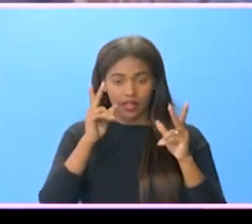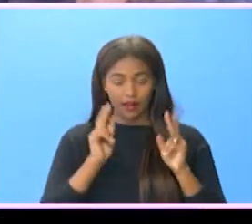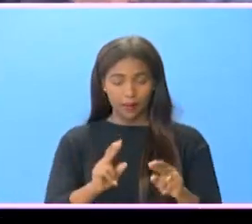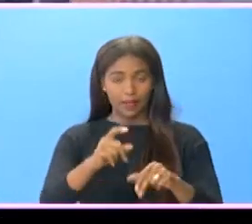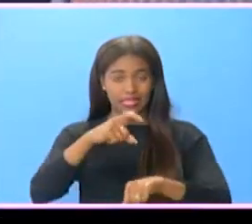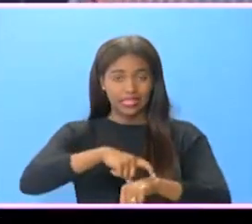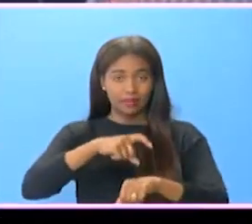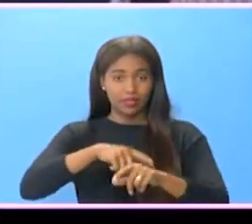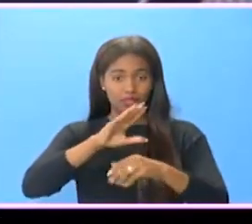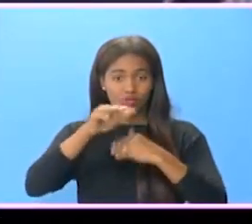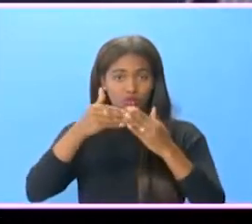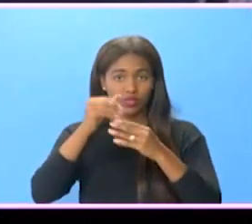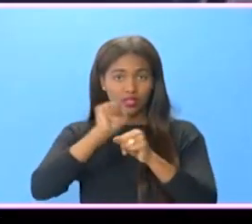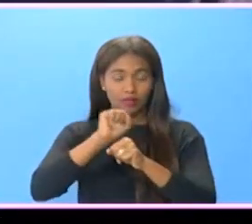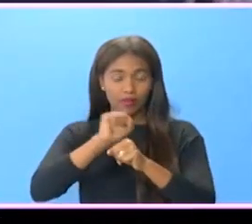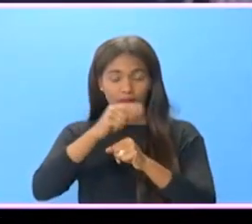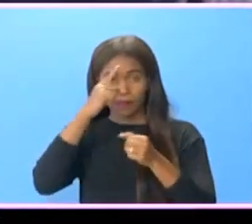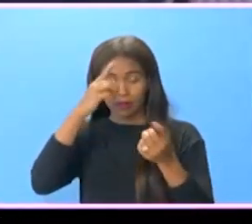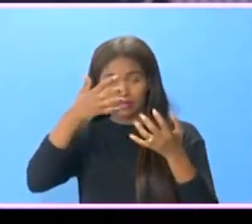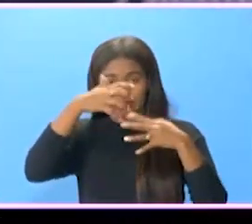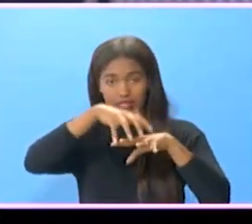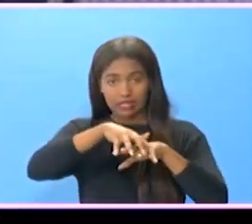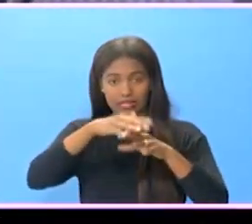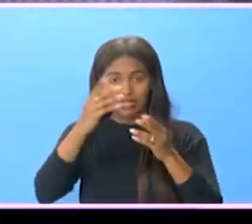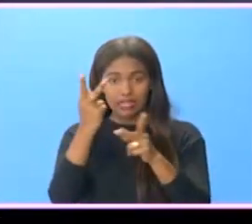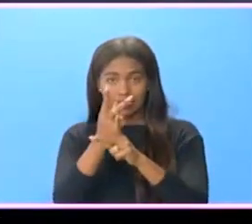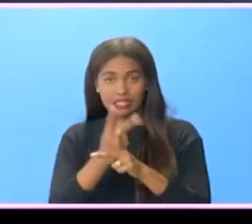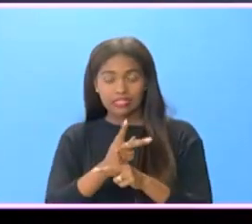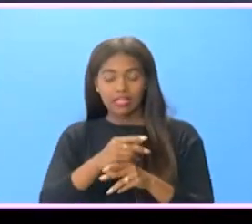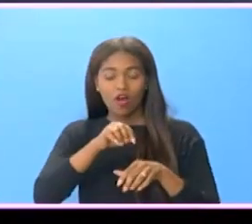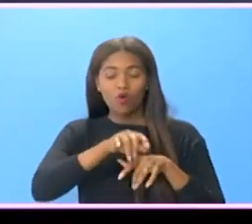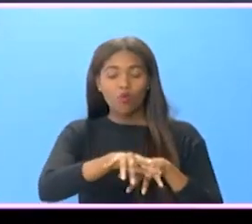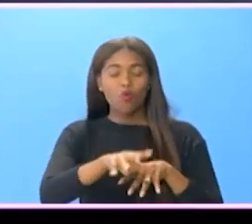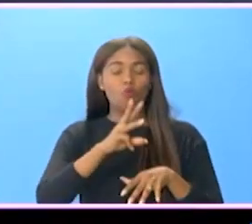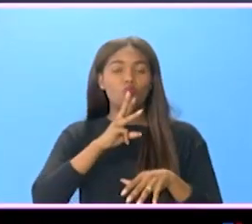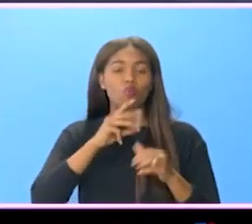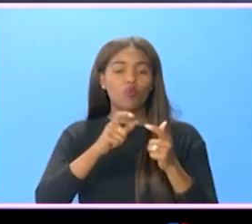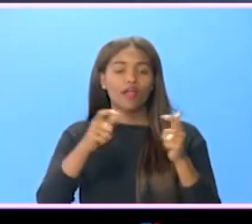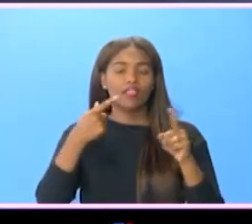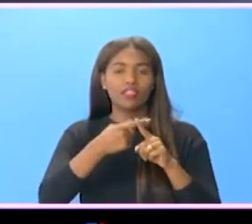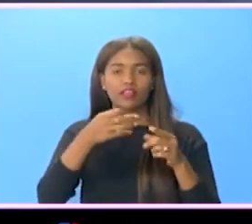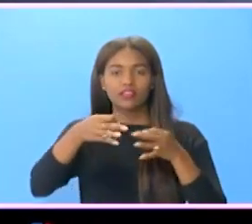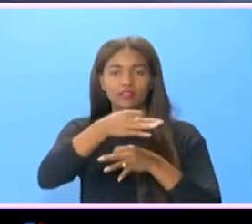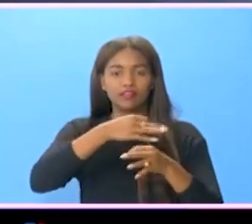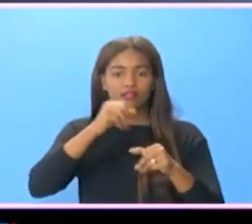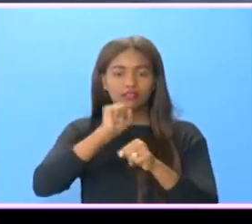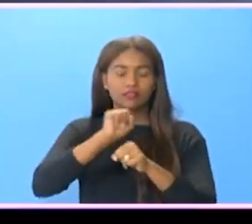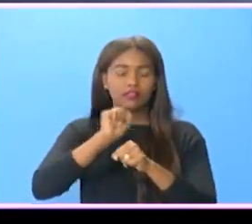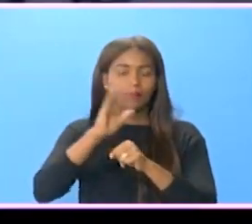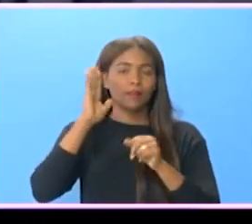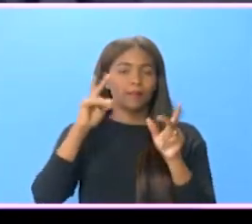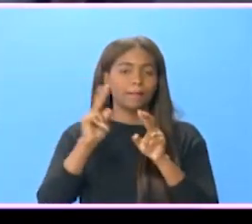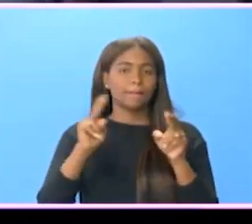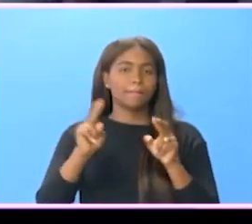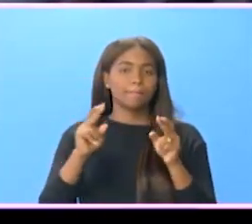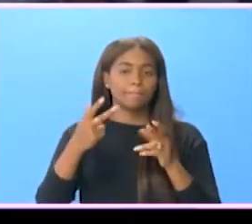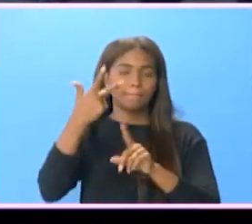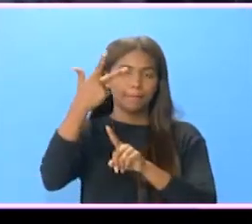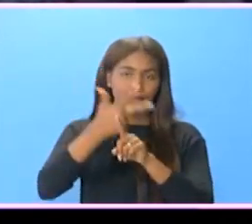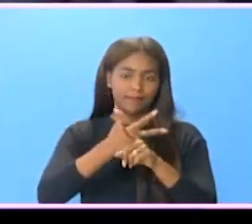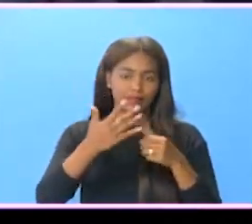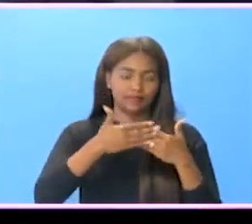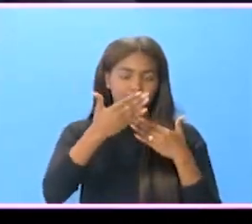en los trabajos de adecuación y saneamiento de la Cañada Grande en San Francisco de Macorís, la obra estaría lista en